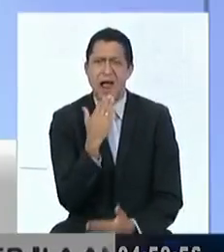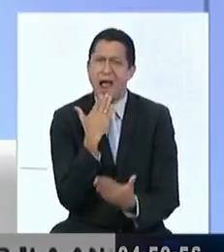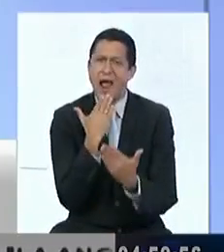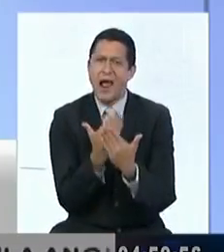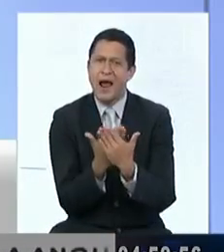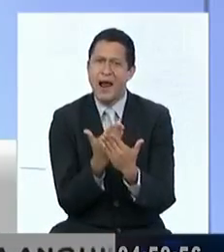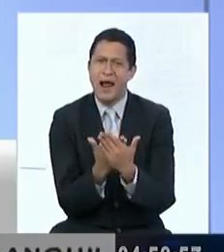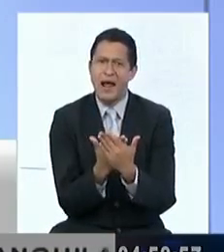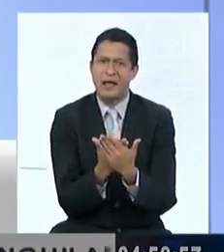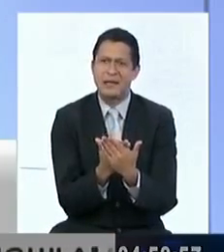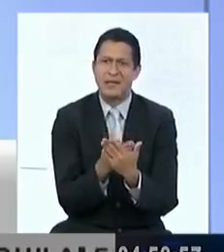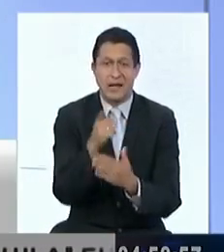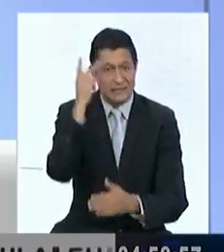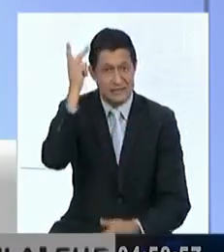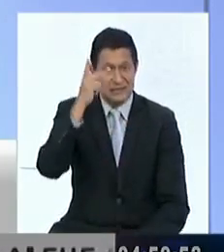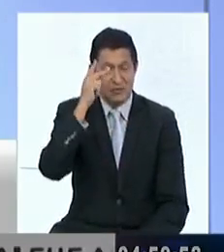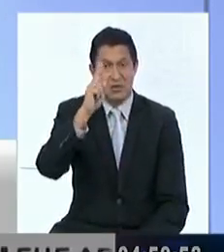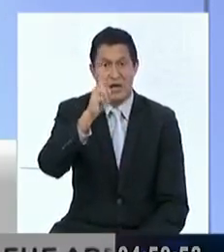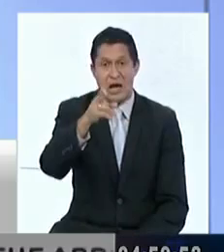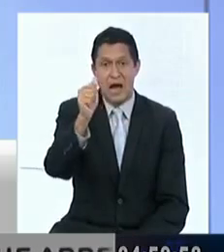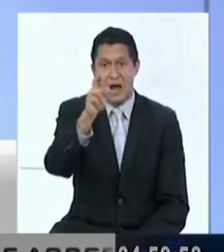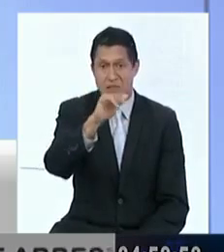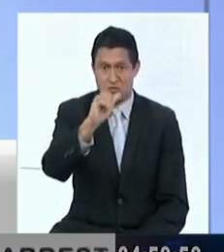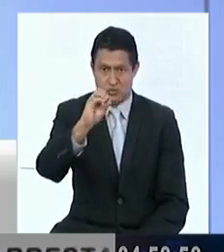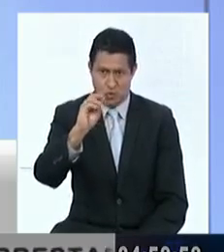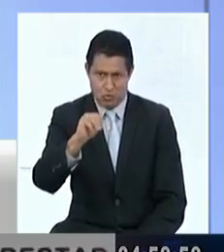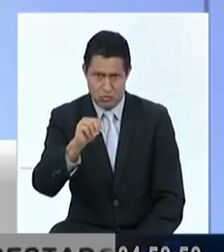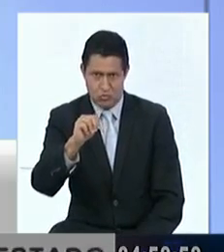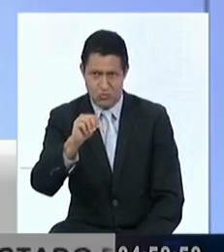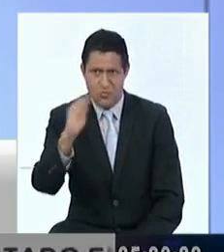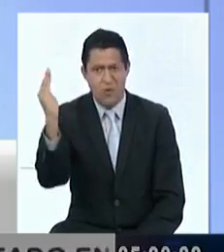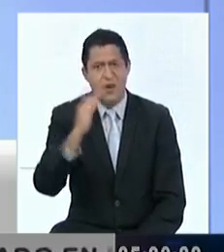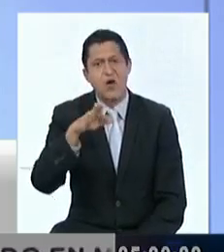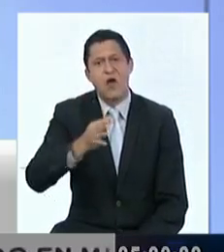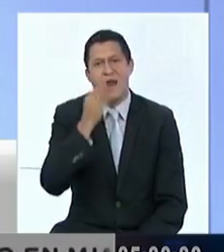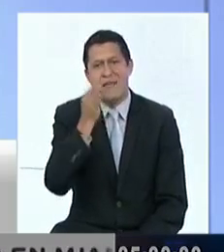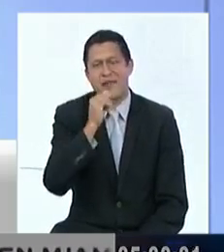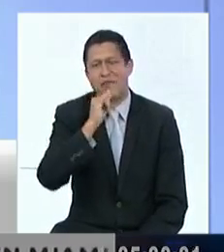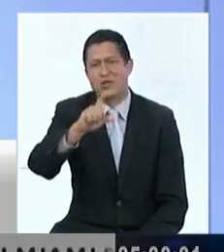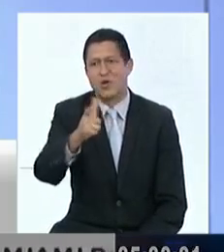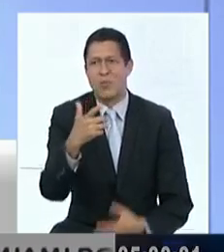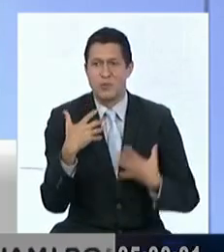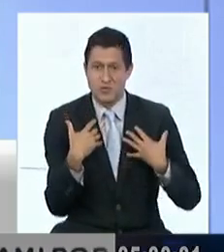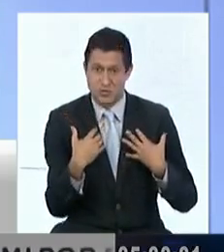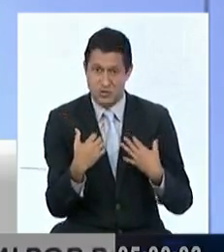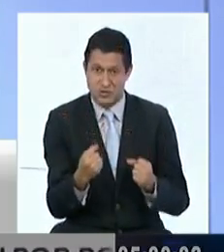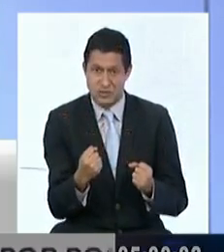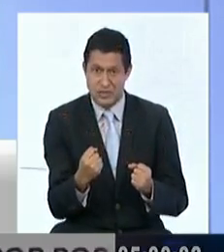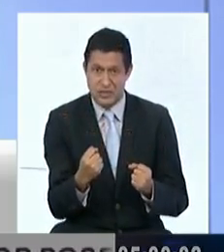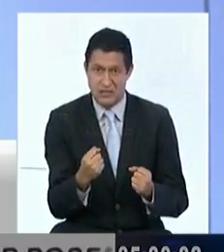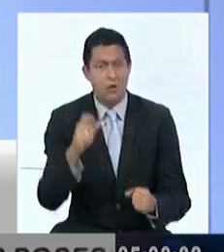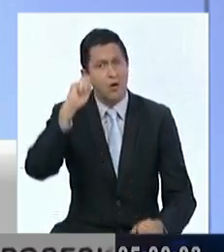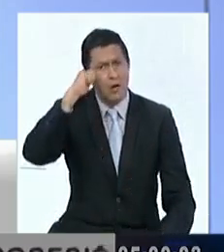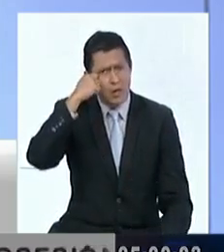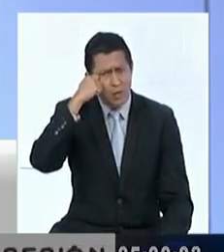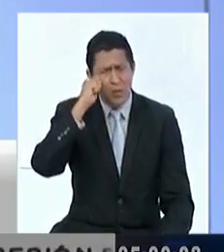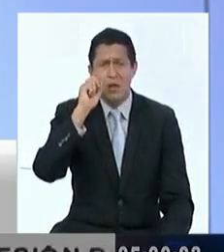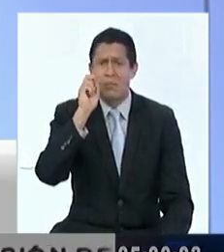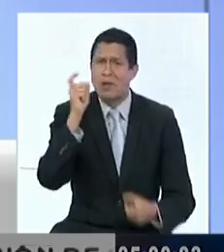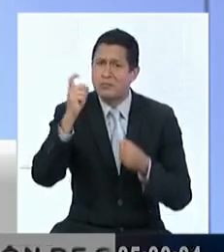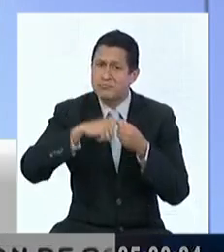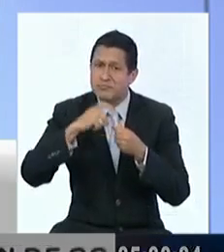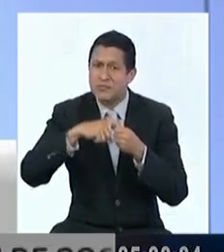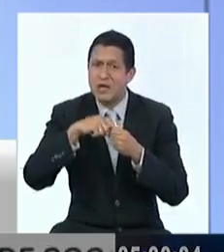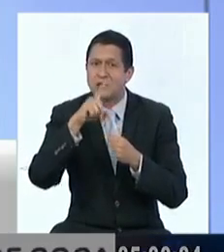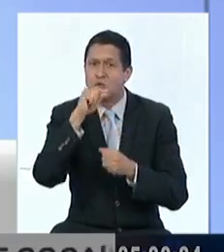agradecemos al psicólogo harrelson santiago por habernos acompañado la tarde de hoy aquí en noticias globovisión salud recuerda que nos puede seguir a través